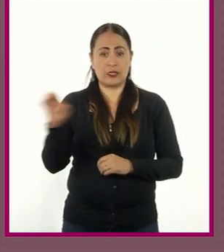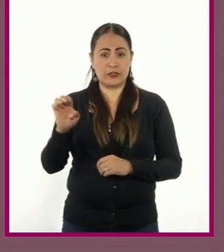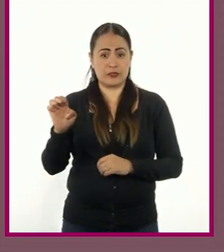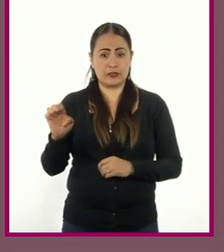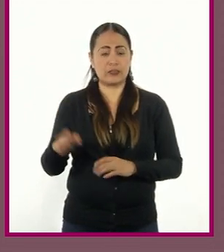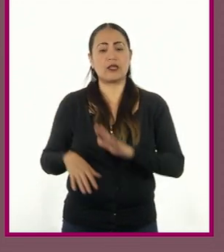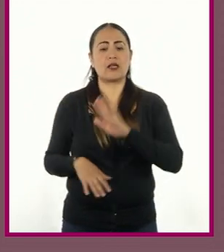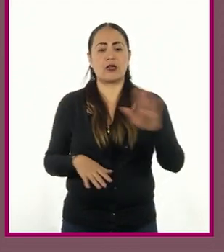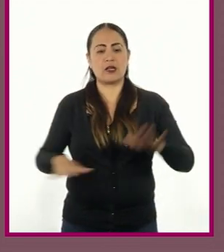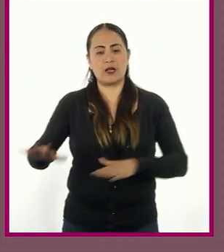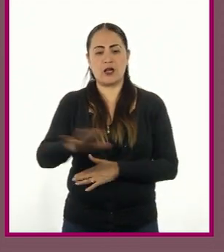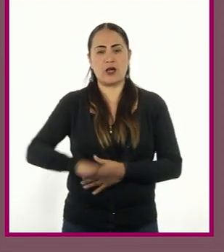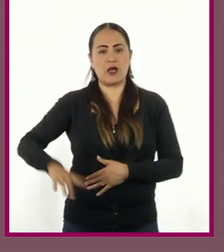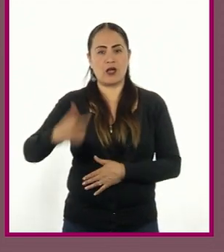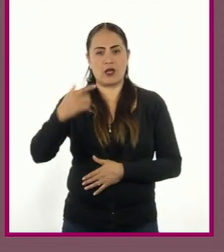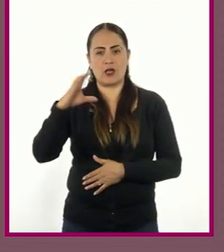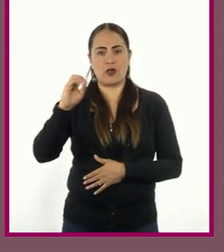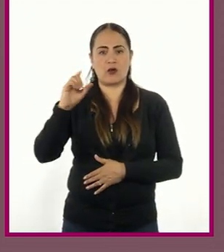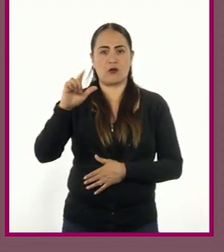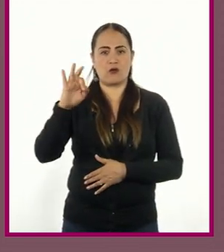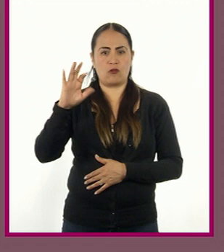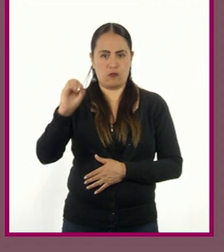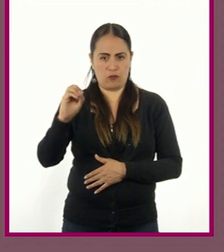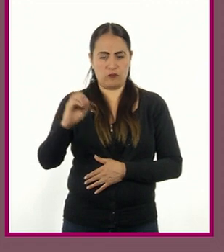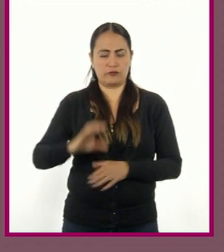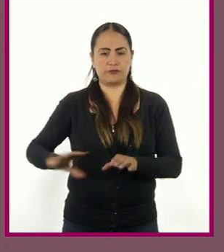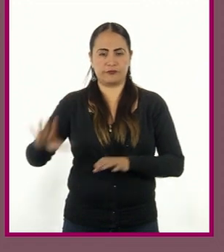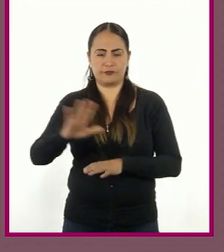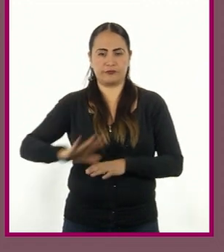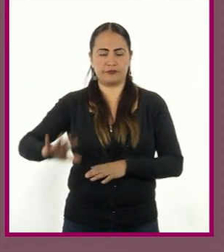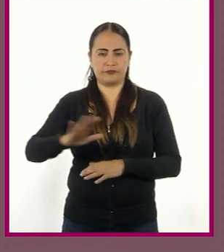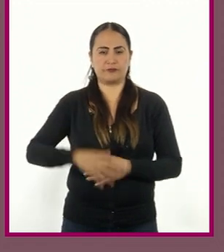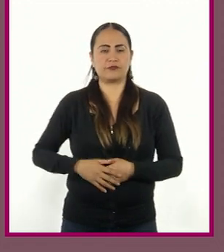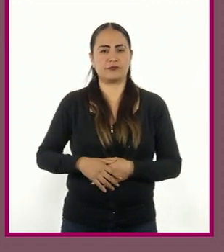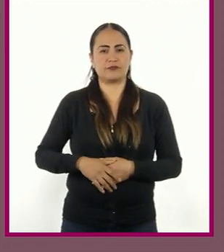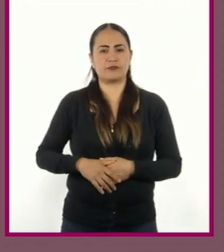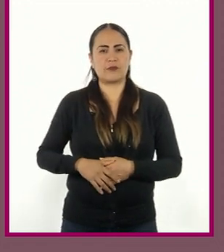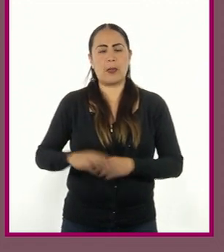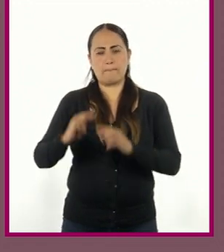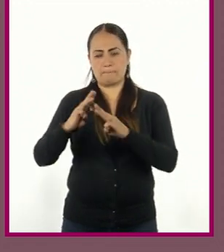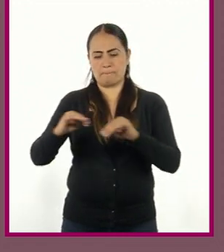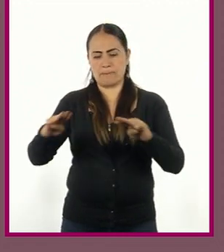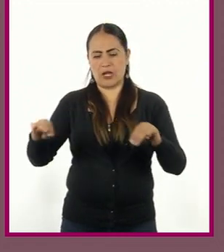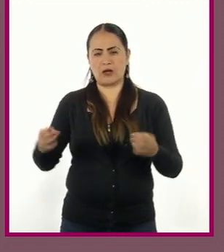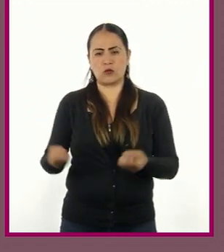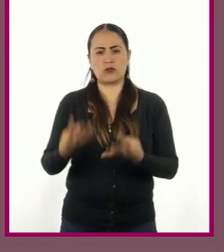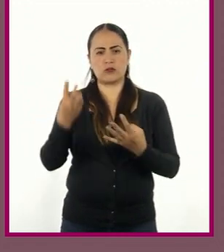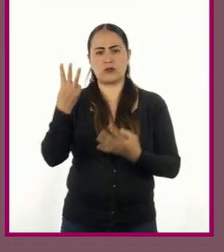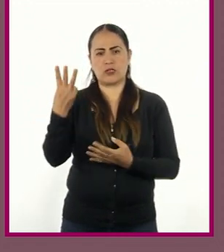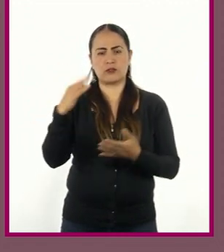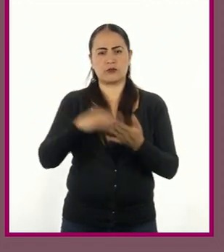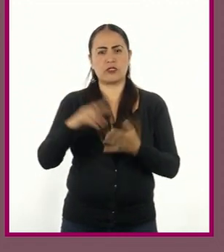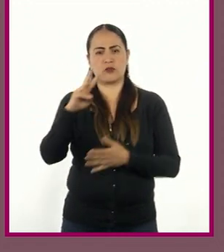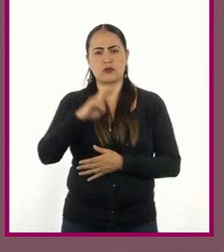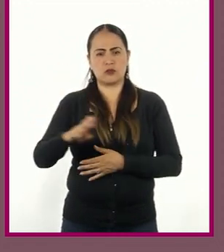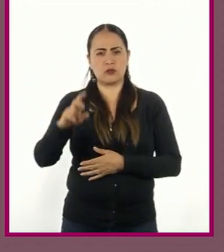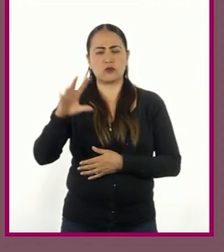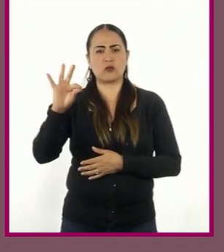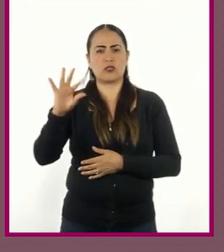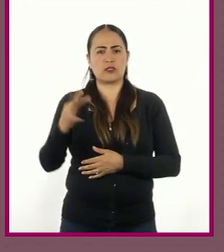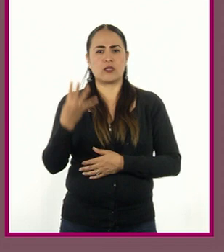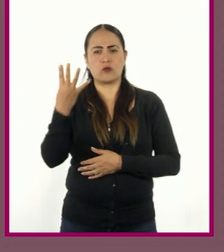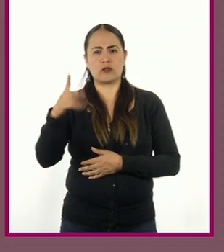Golfo de México y el Mar Caribe. Su extensión a través de la línea costera es de 3.294